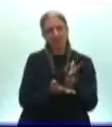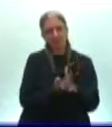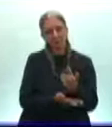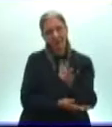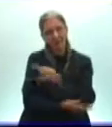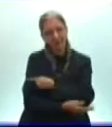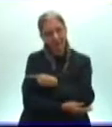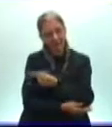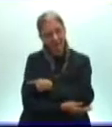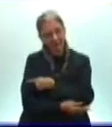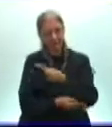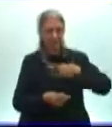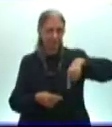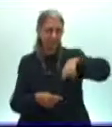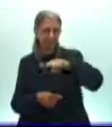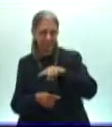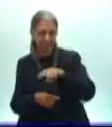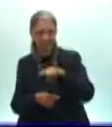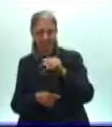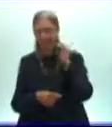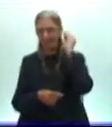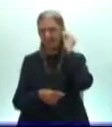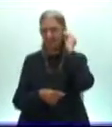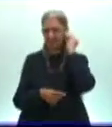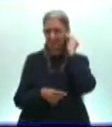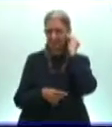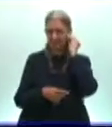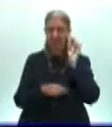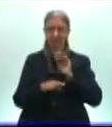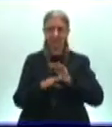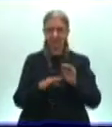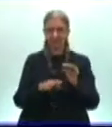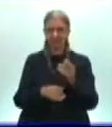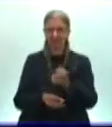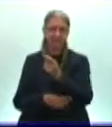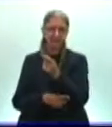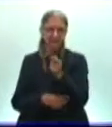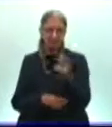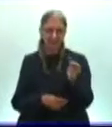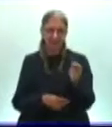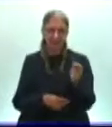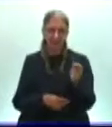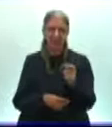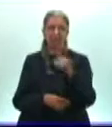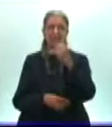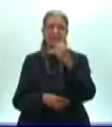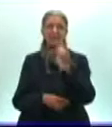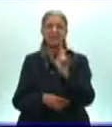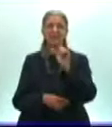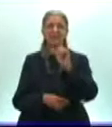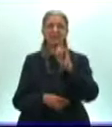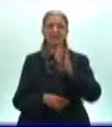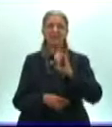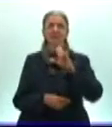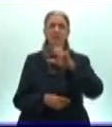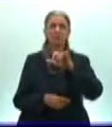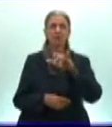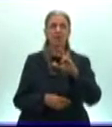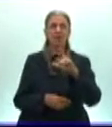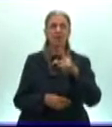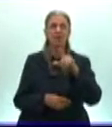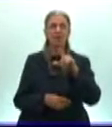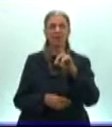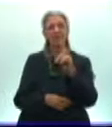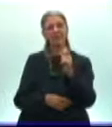se aprende o se enseña a resolver desigualdades. Y en el caso de